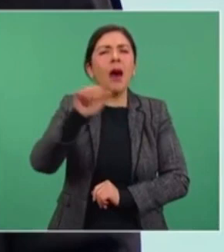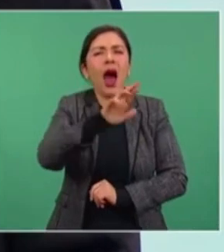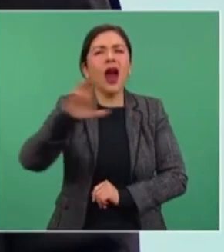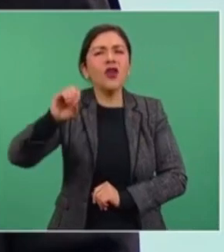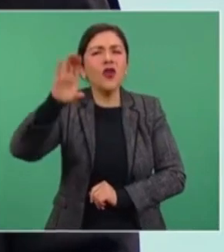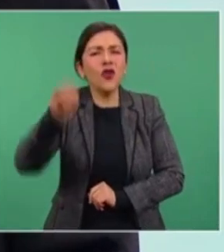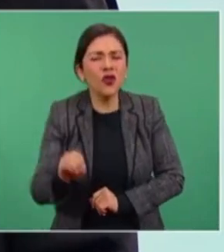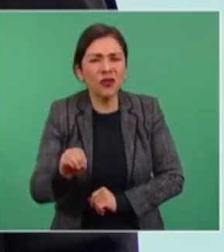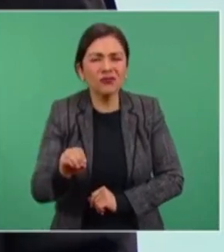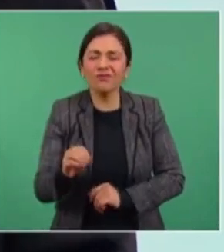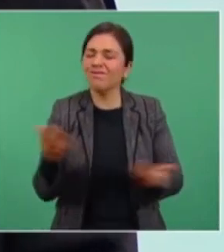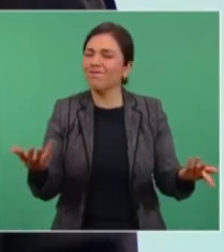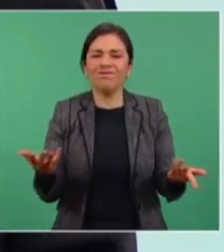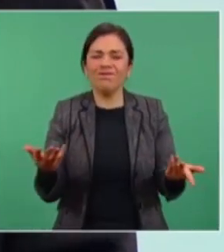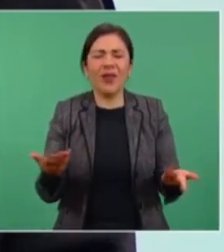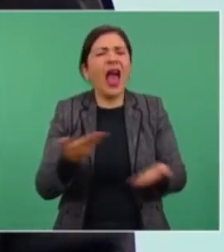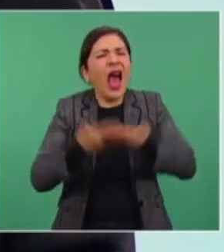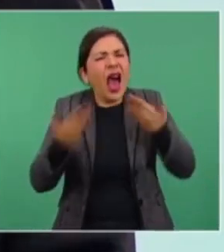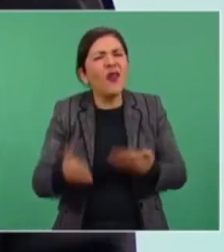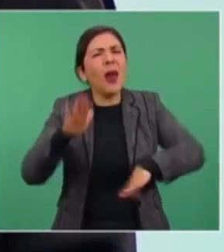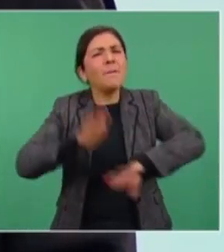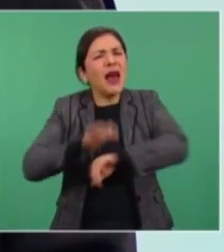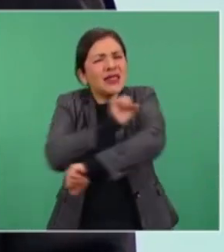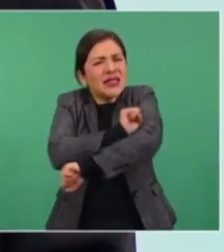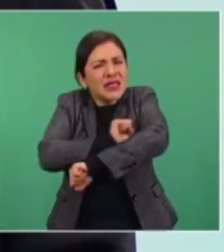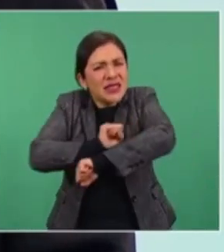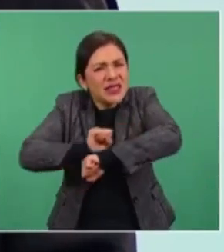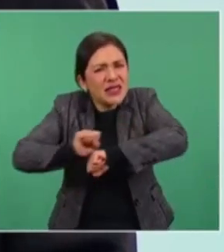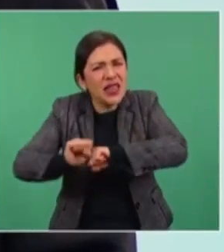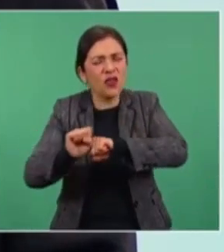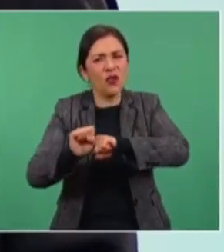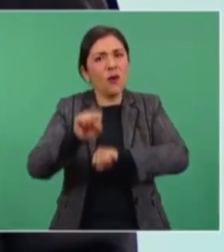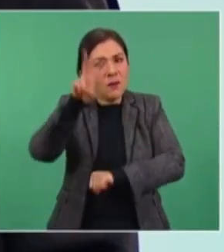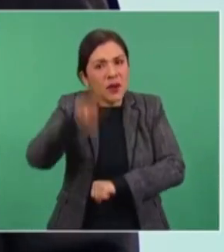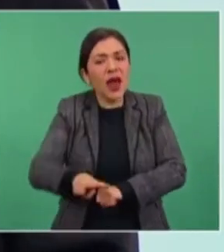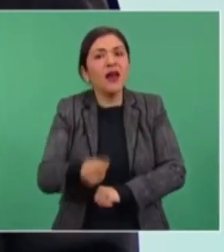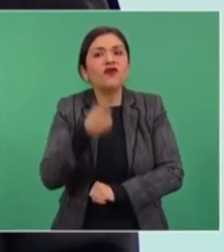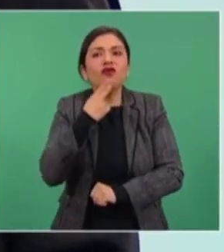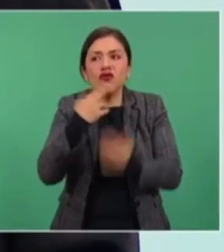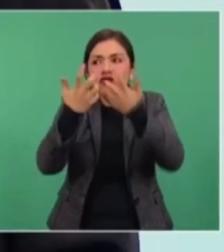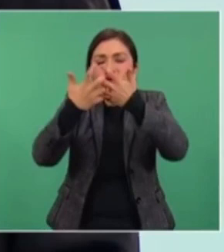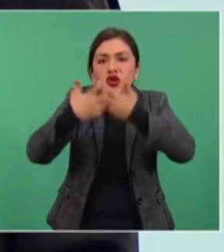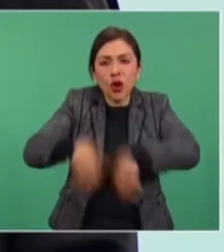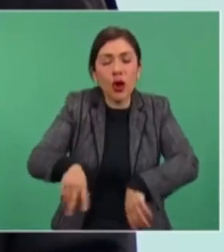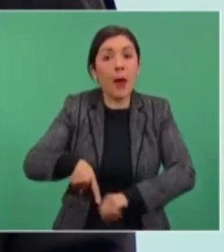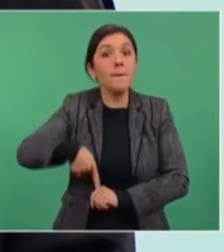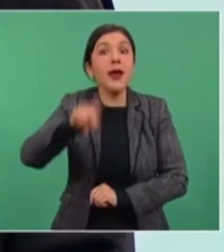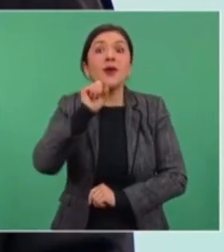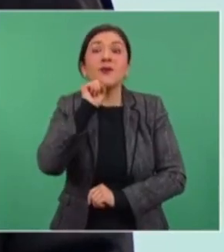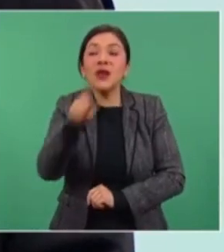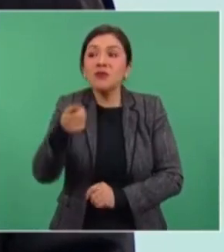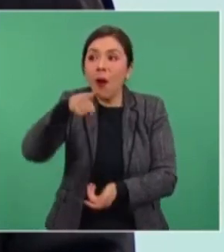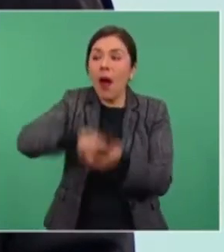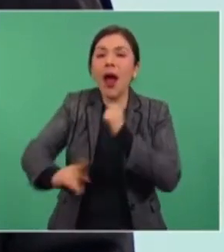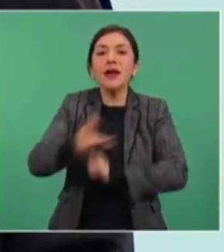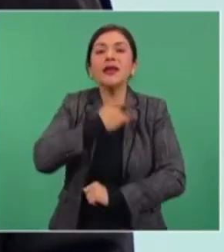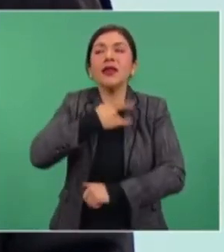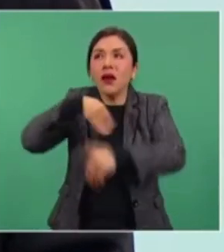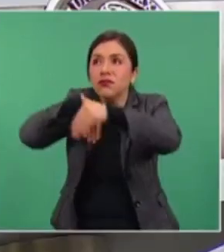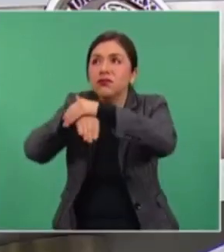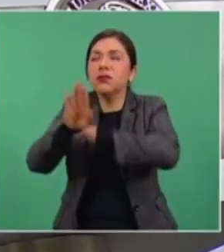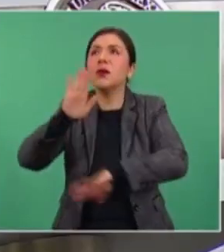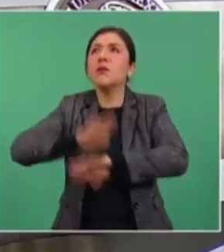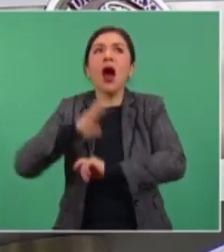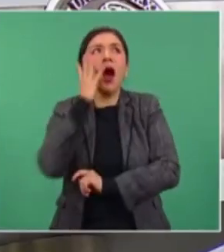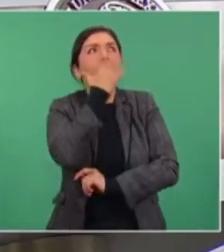formas nuevas de sencillez funcional, pero con la misma carga de poesía y de